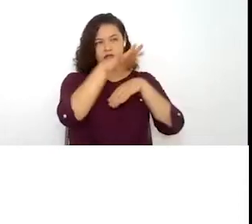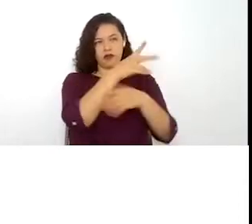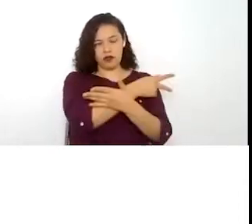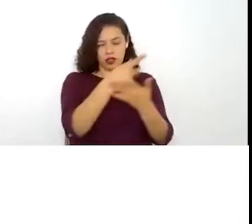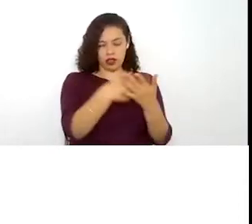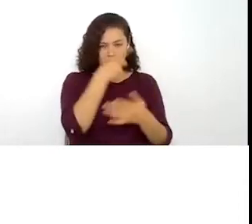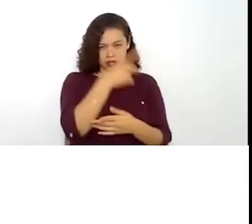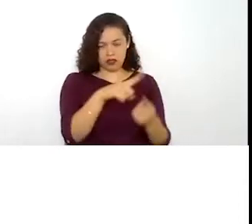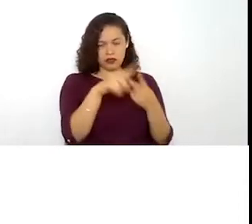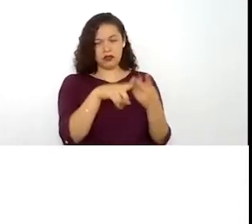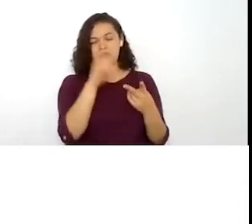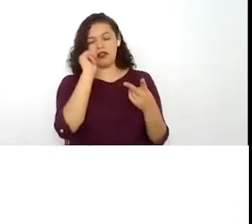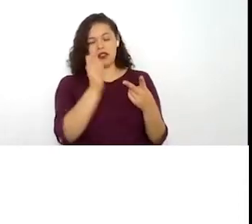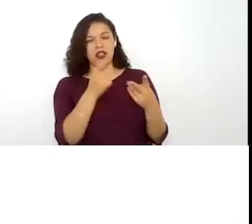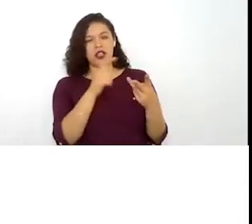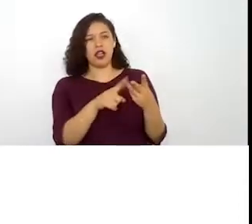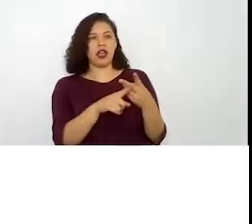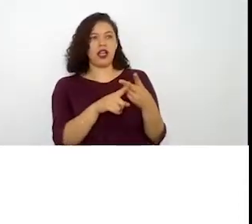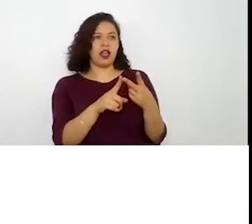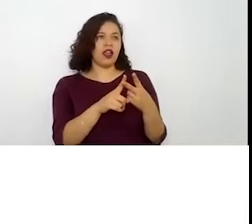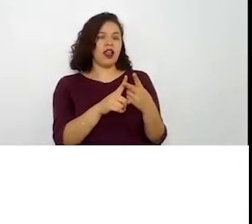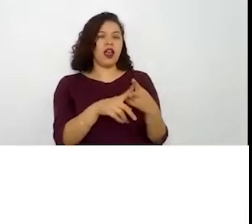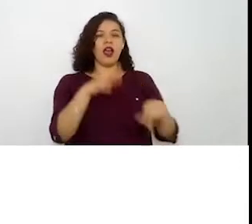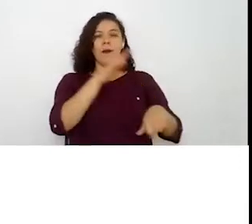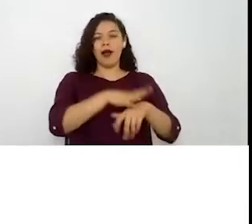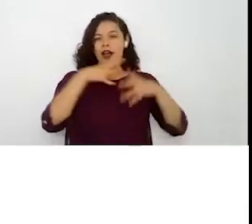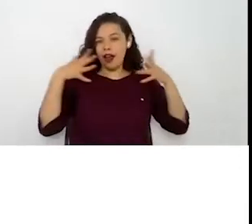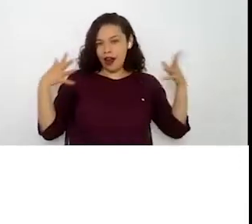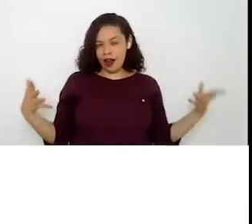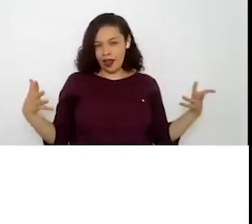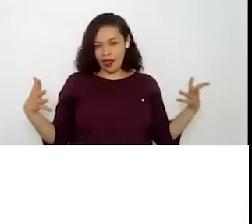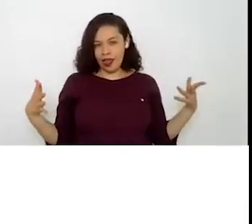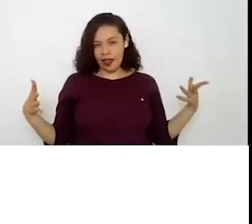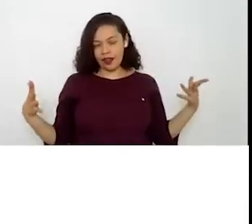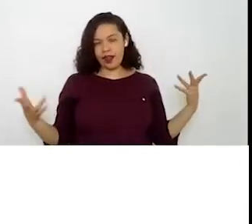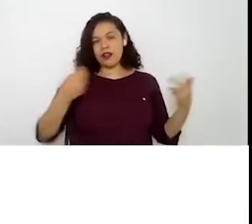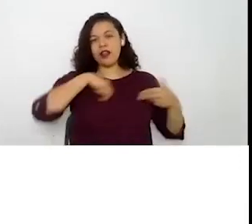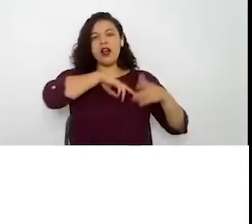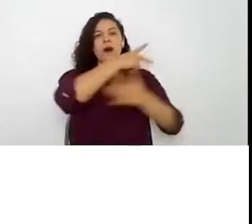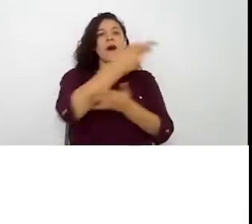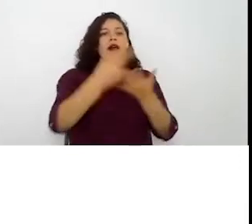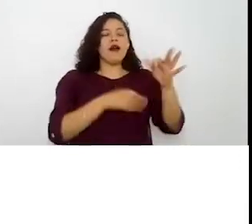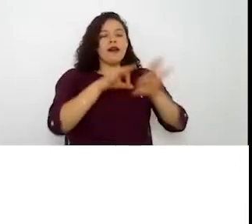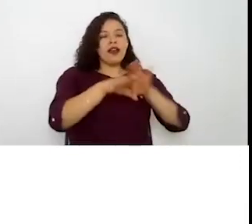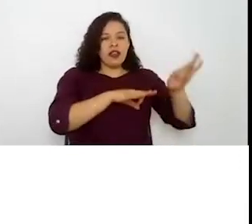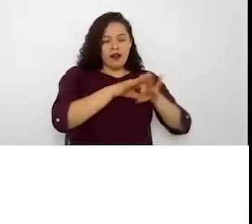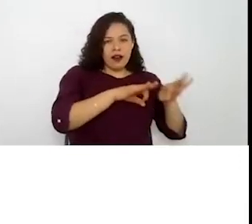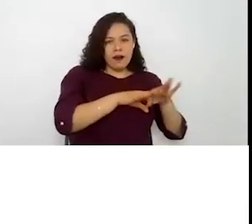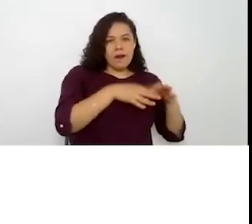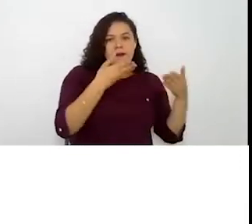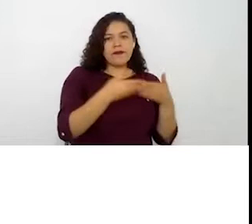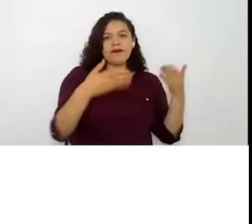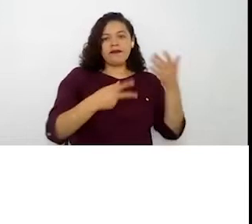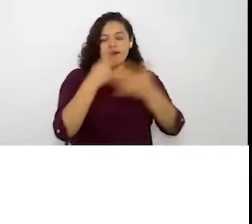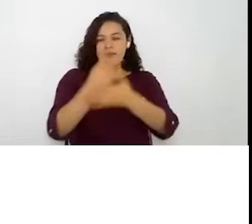de lo que es digamos que es la parte más amplia la parte que aborda en nuestro programa de trabajo ahora vamos a empezar con el